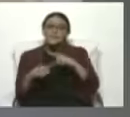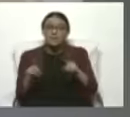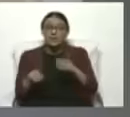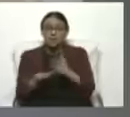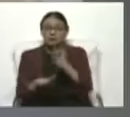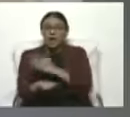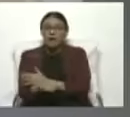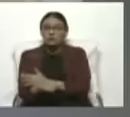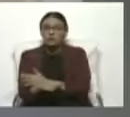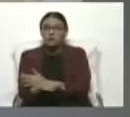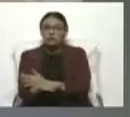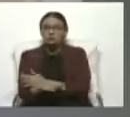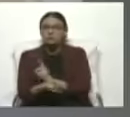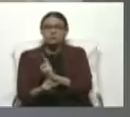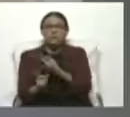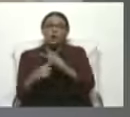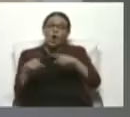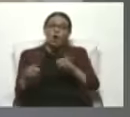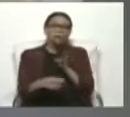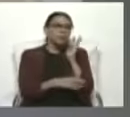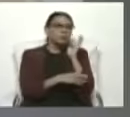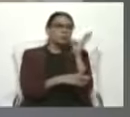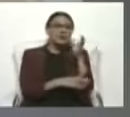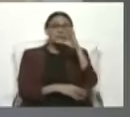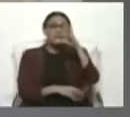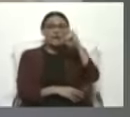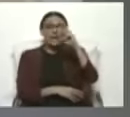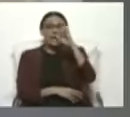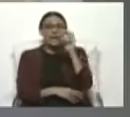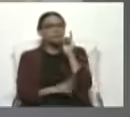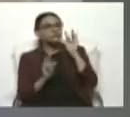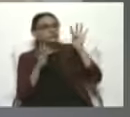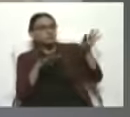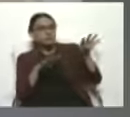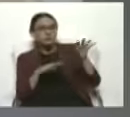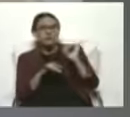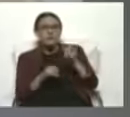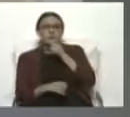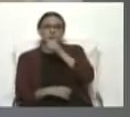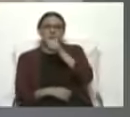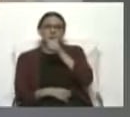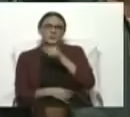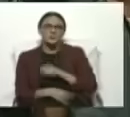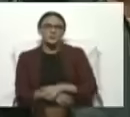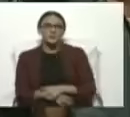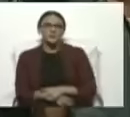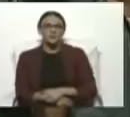A esta hora nos vamos al Consejo Nacional Electoral. Meisler Patricia Bolívar con los detalles. Adelante.